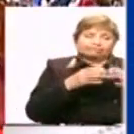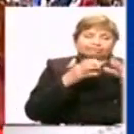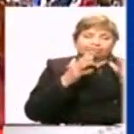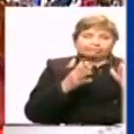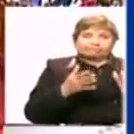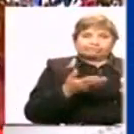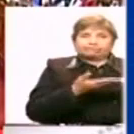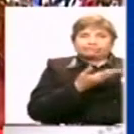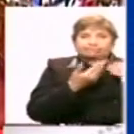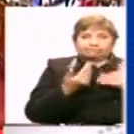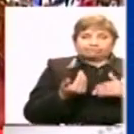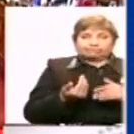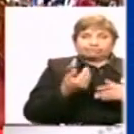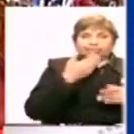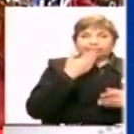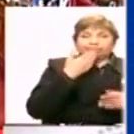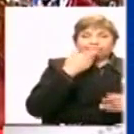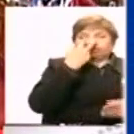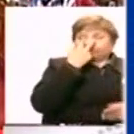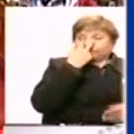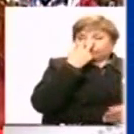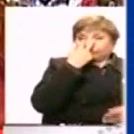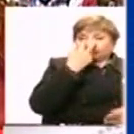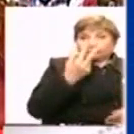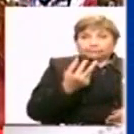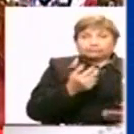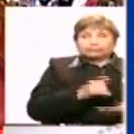conocer a los miembros del gabinete?